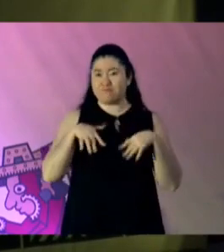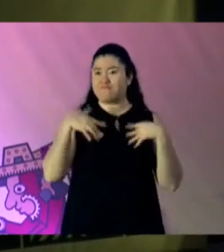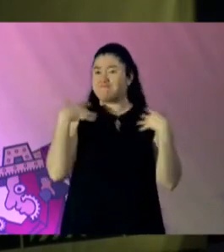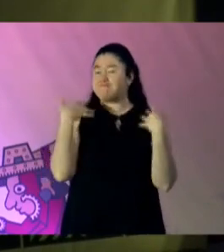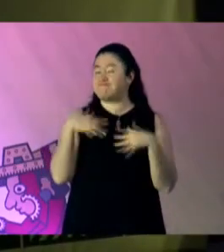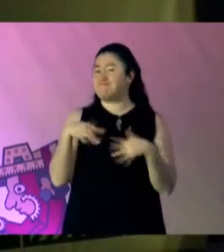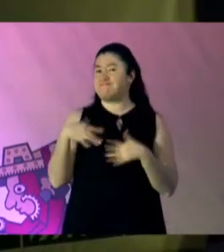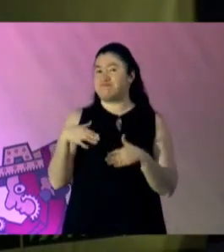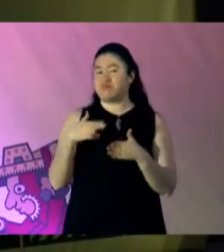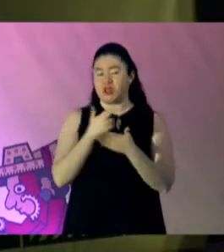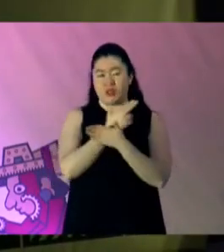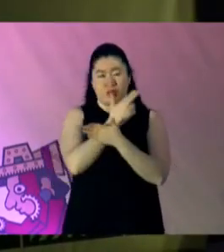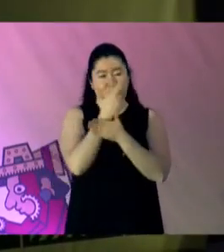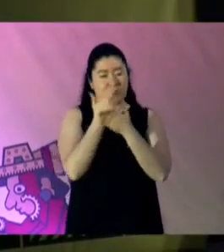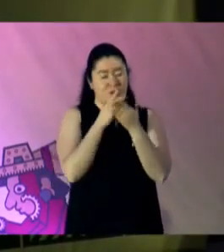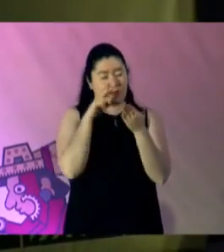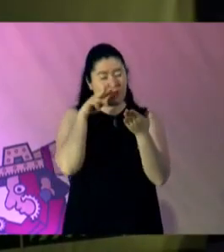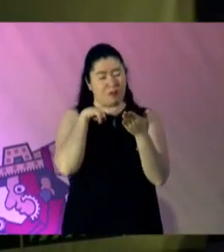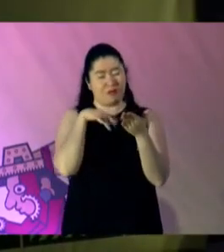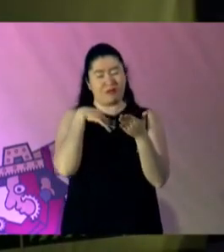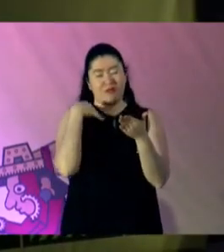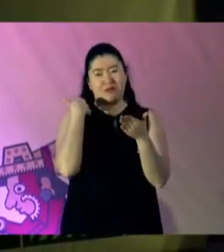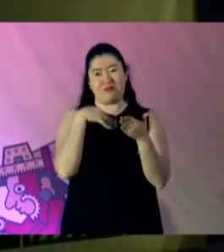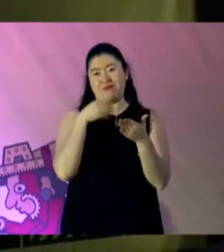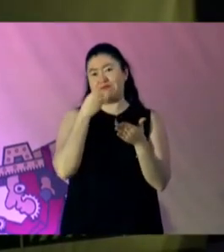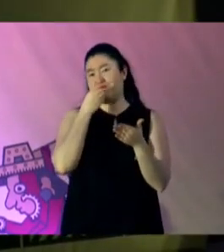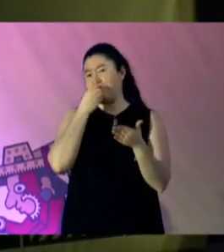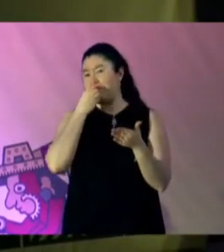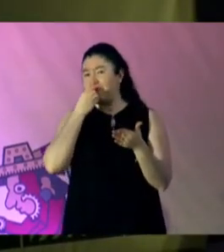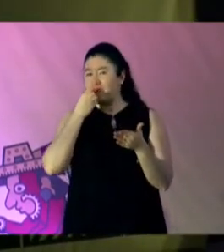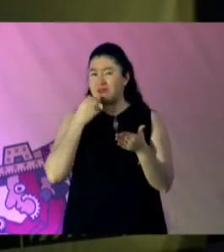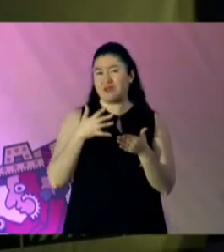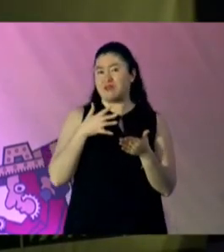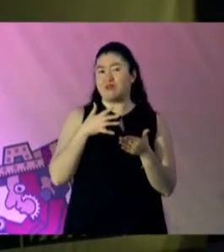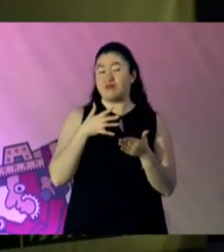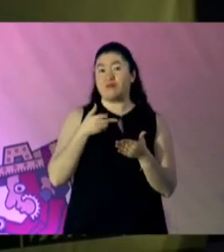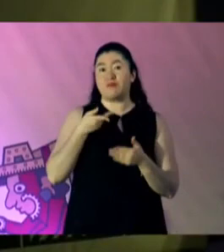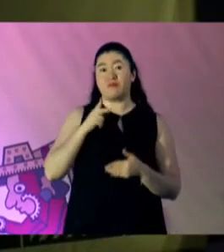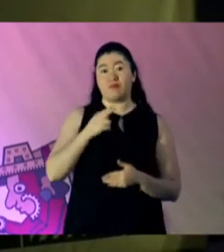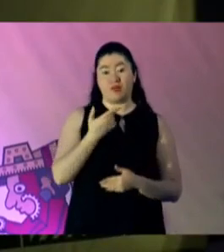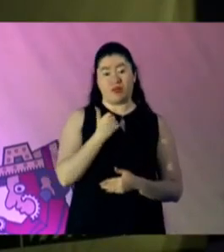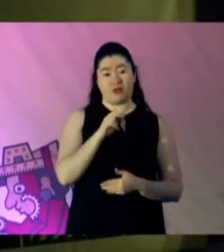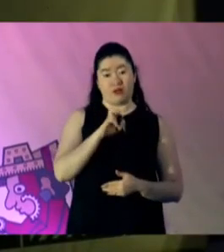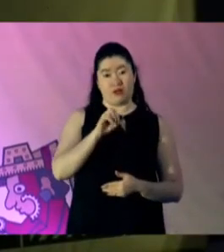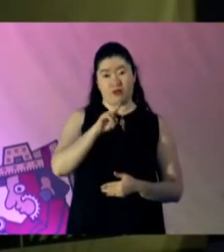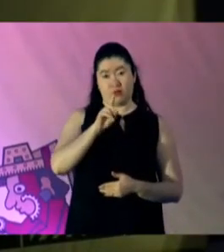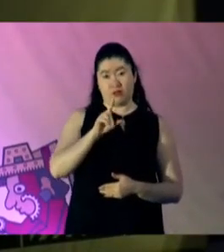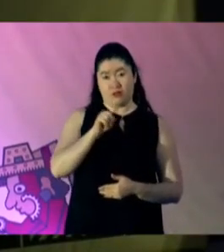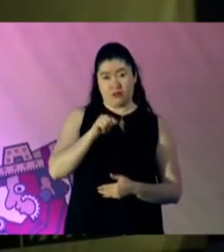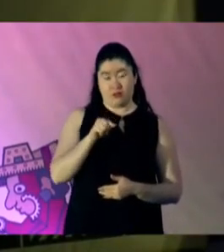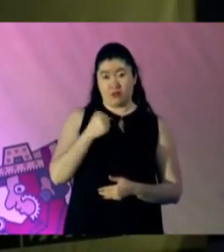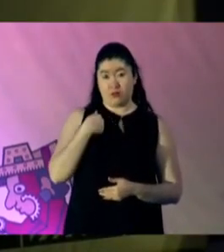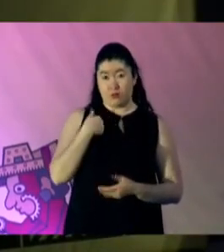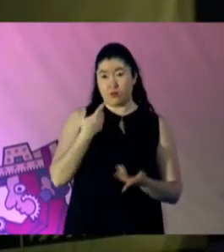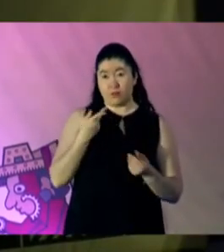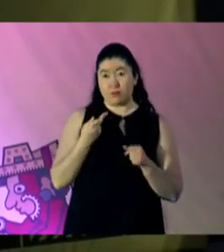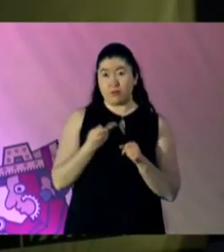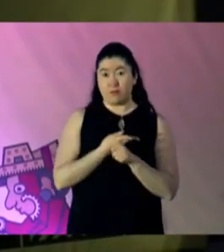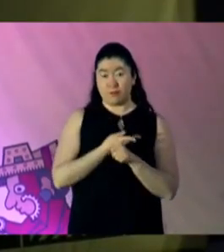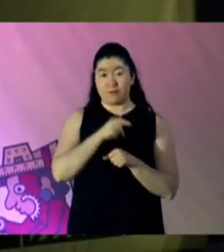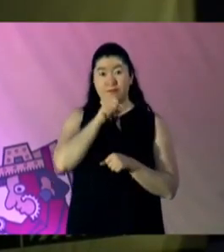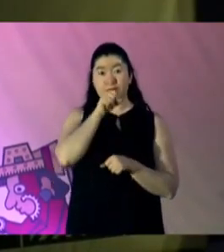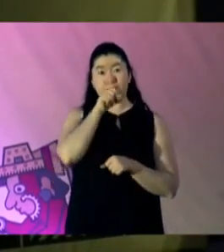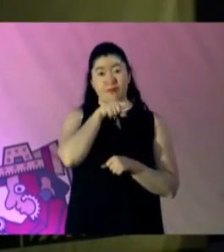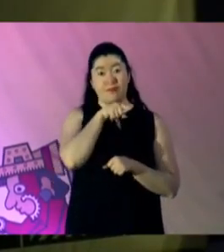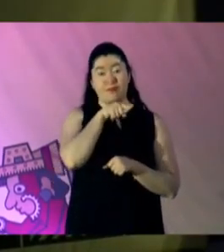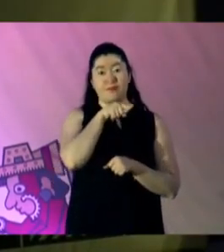siempre es un deleite pero les voy a confesar de que hernández y yo éramos este éramos los testigos de